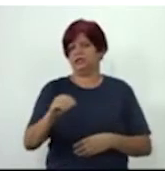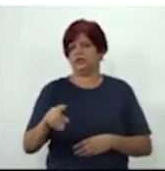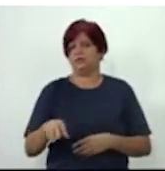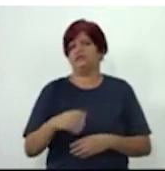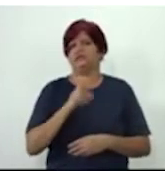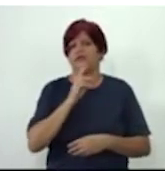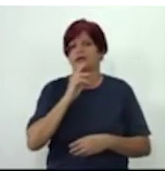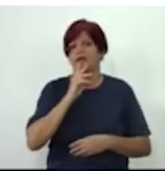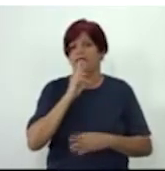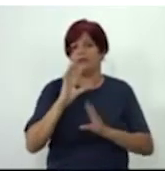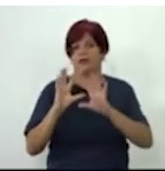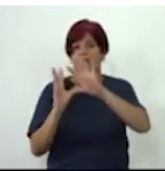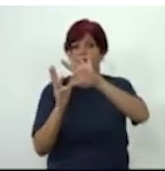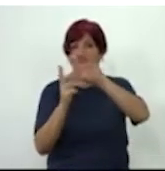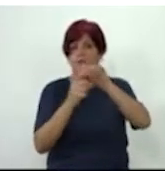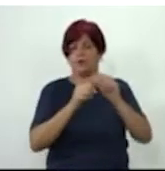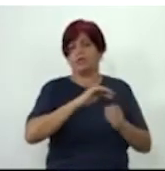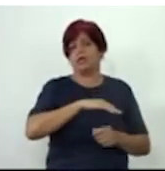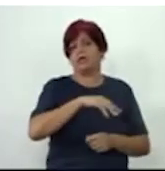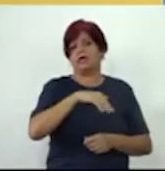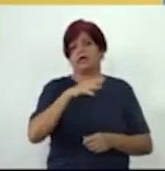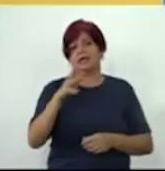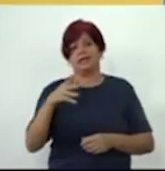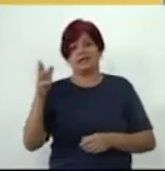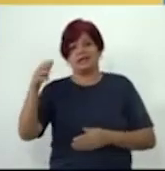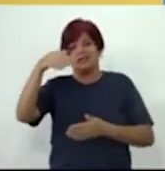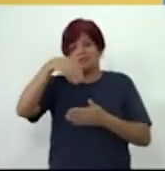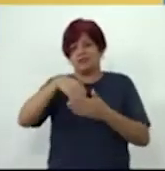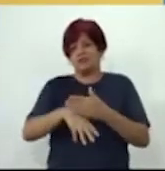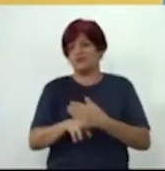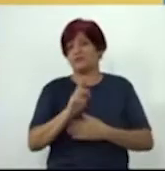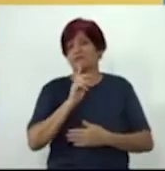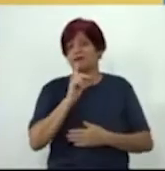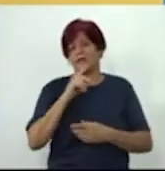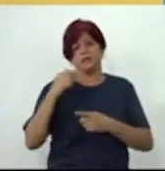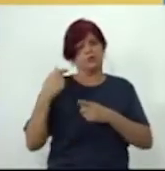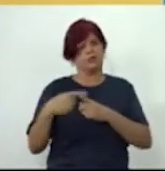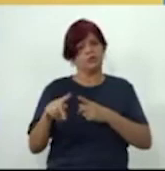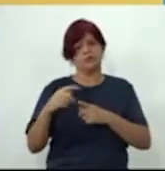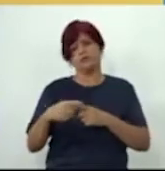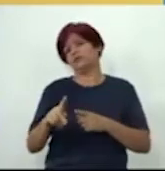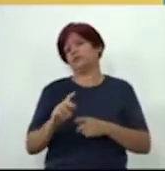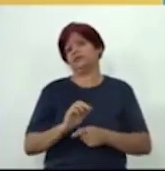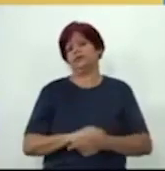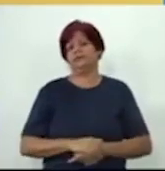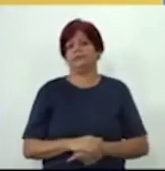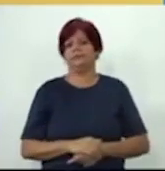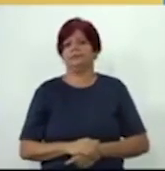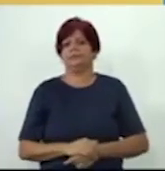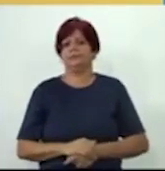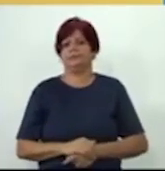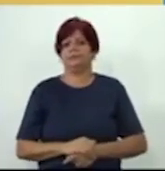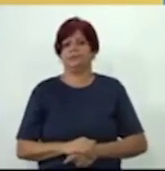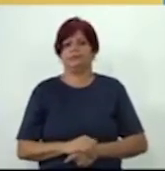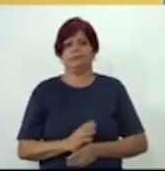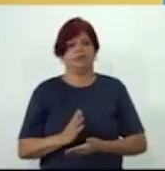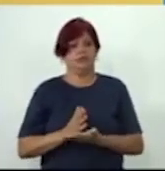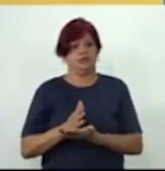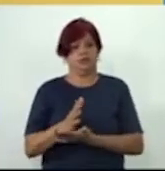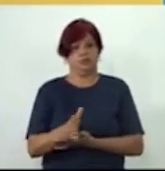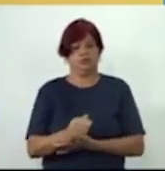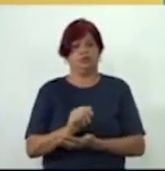planeta y el relieve submarino, entre otras. Le continúa